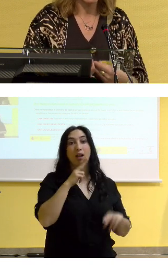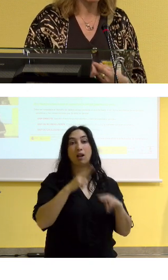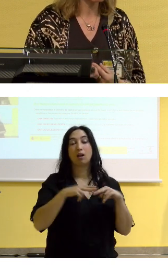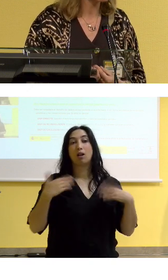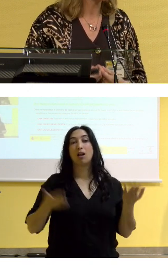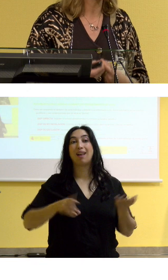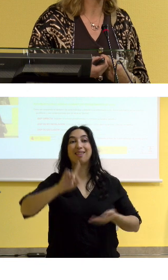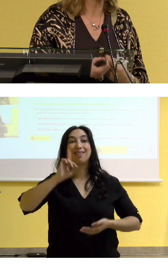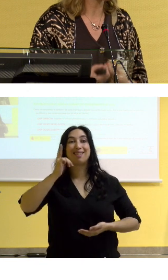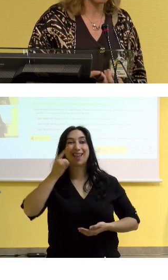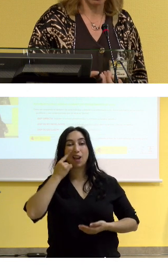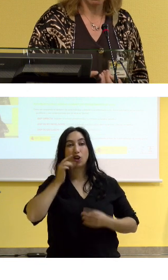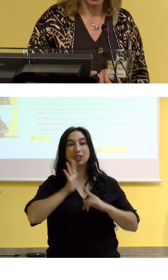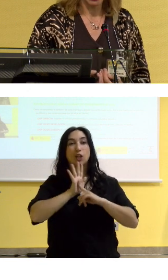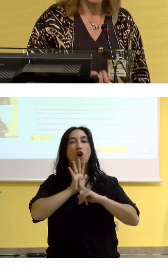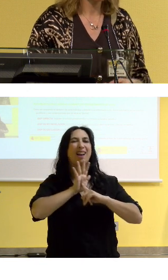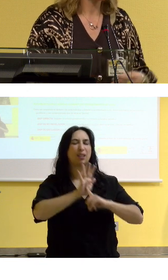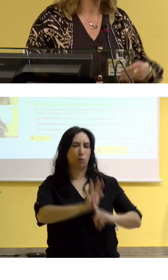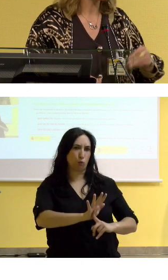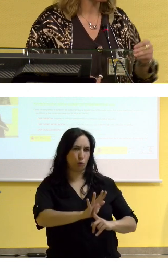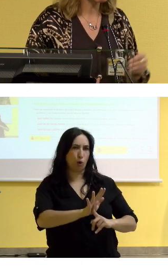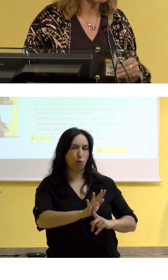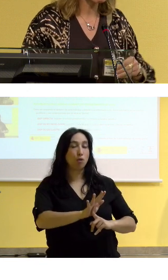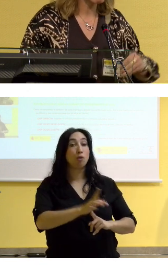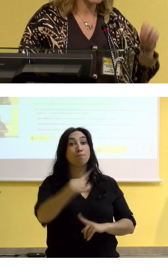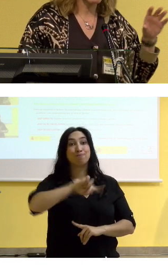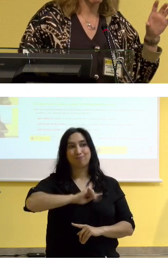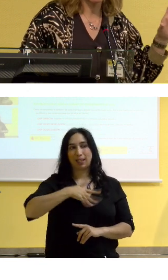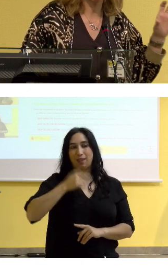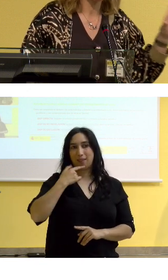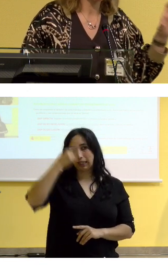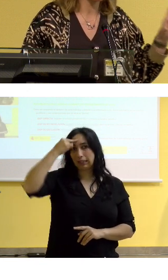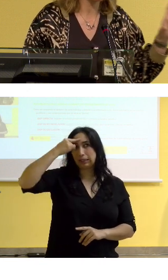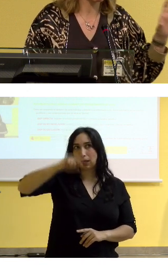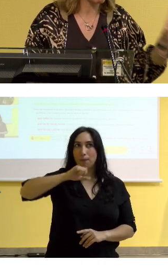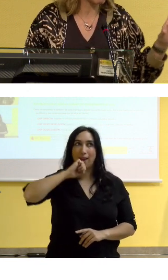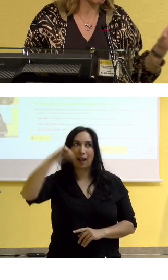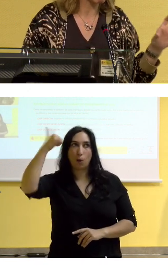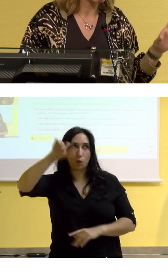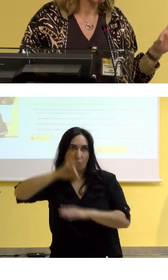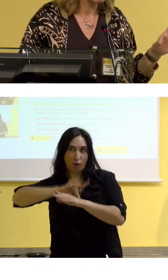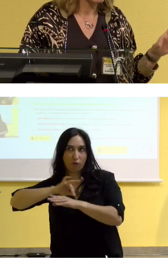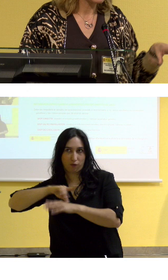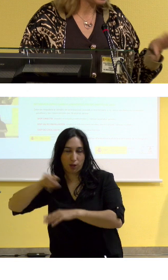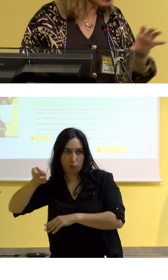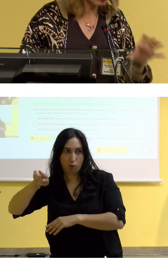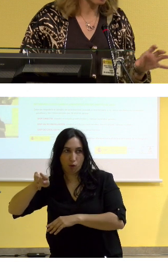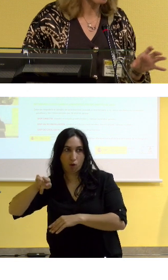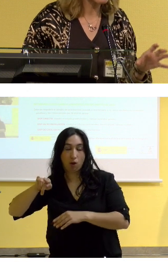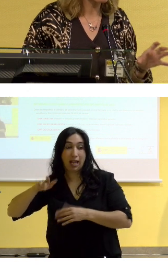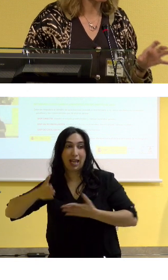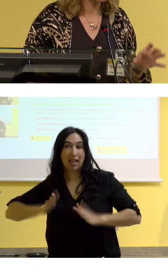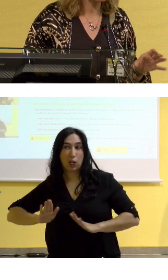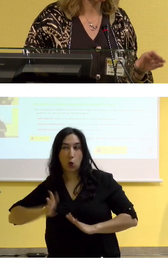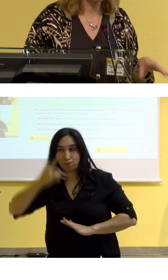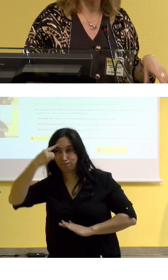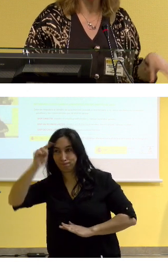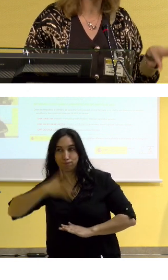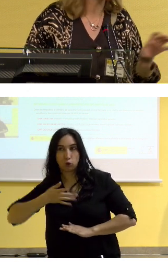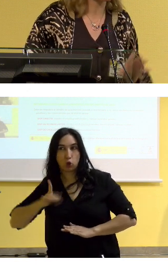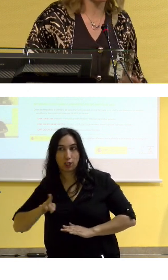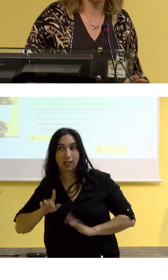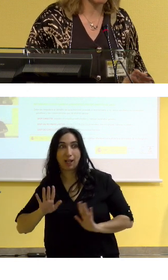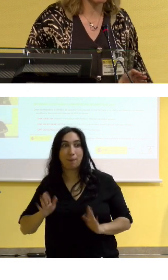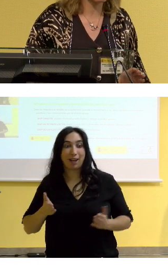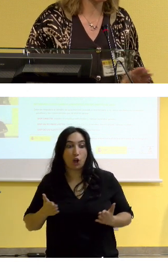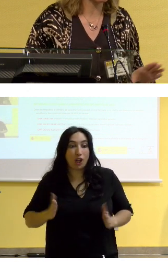el diagnóstico de exclusión, en el que nosotros sabemos que el abuelo está enfermo. El hijo no lo quiere conocer, pero no